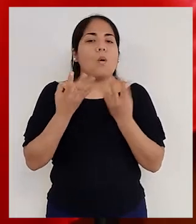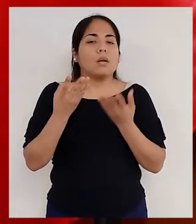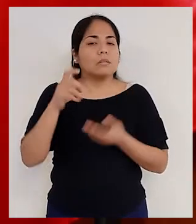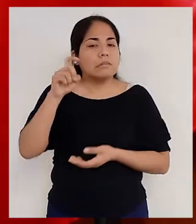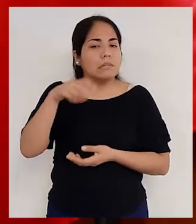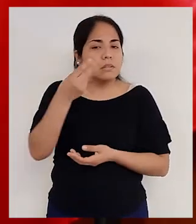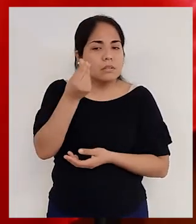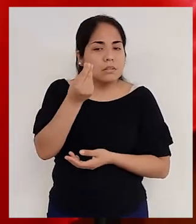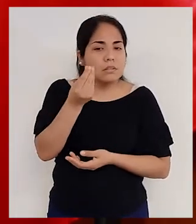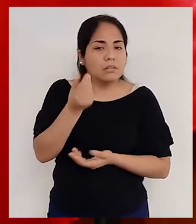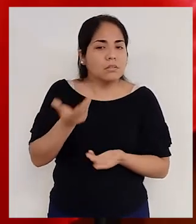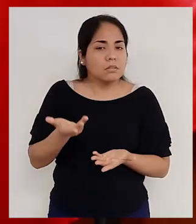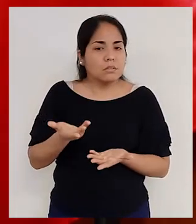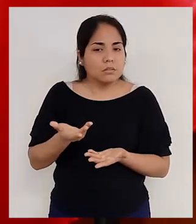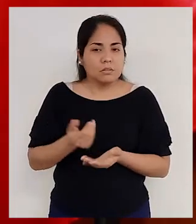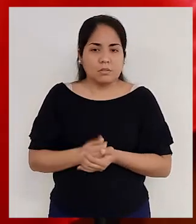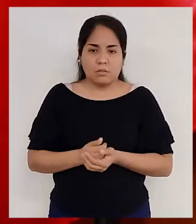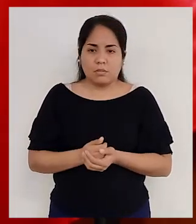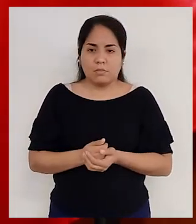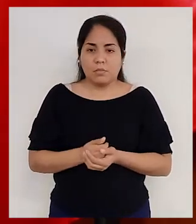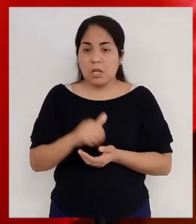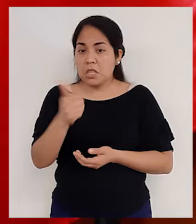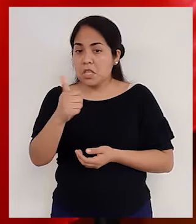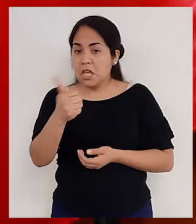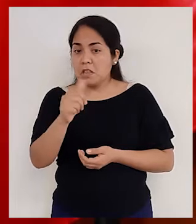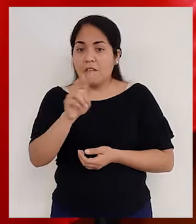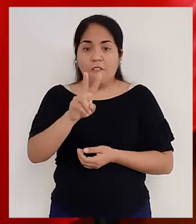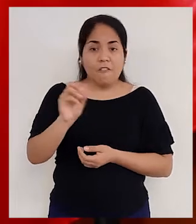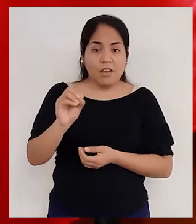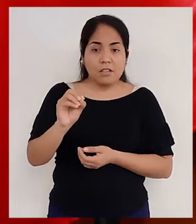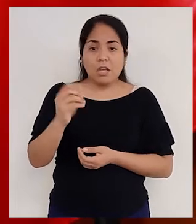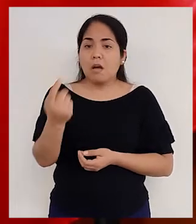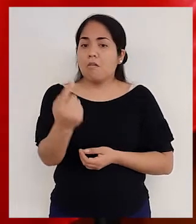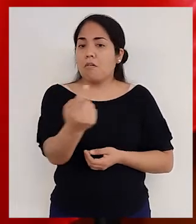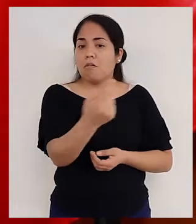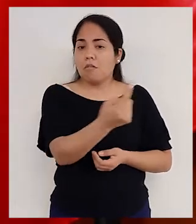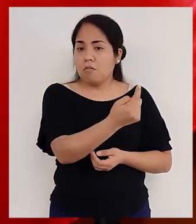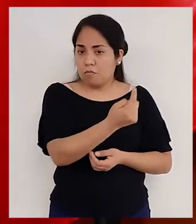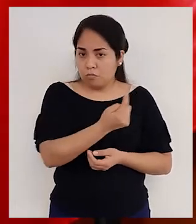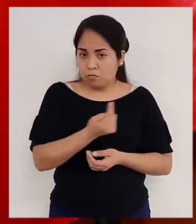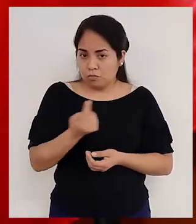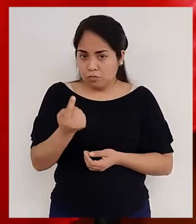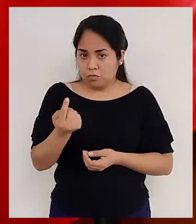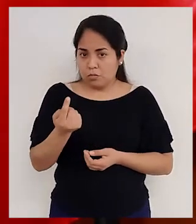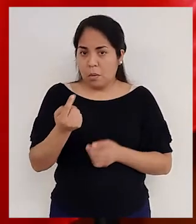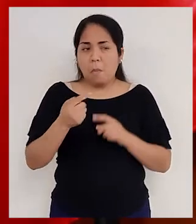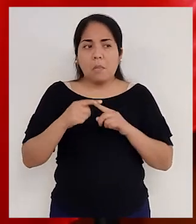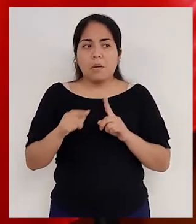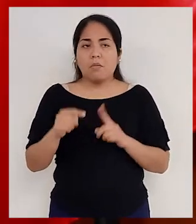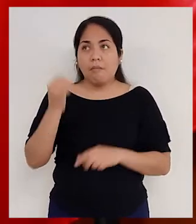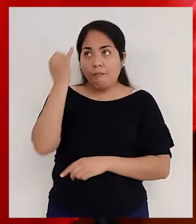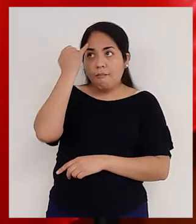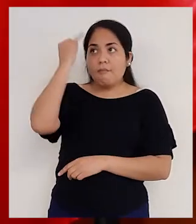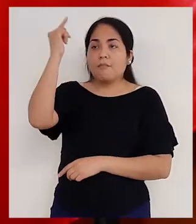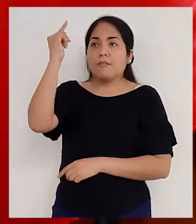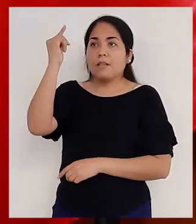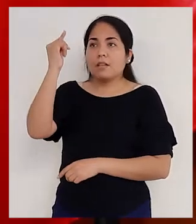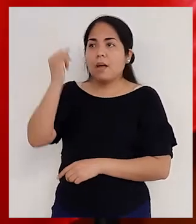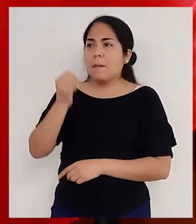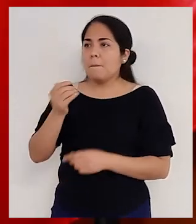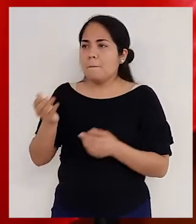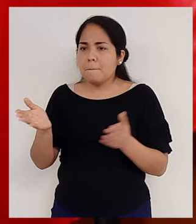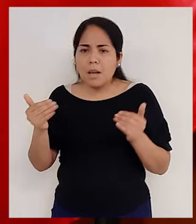¿cuánto nos costaría, digamos, hacer esas 2 rampas y no tener problemas? 10 soles, 20 soles por cada uno. Pero a alguien